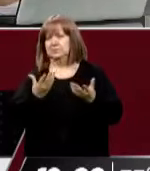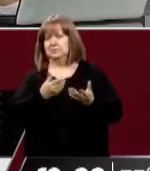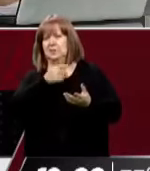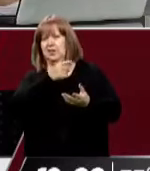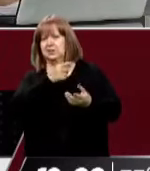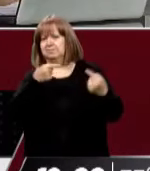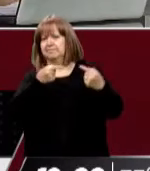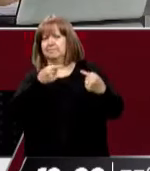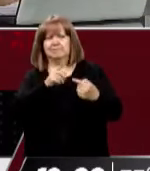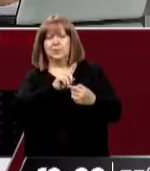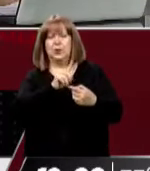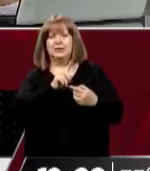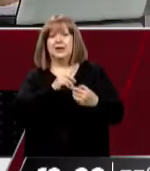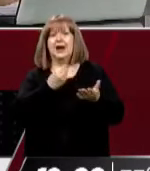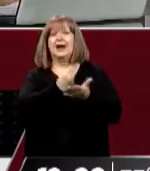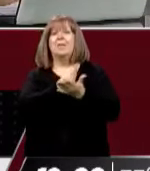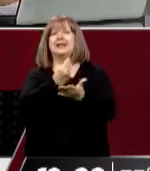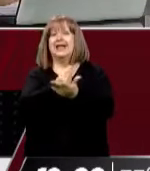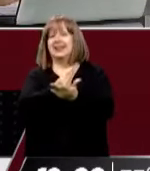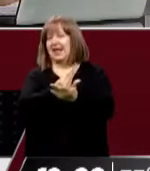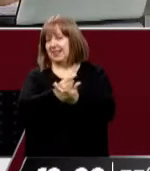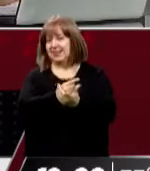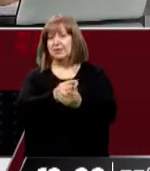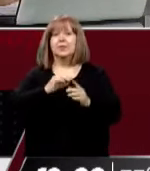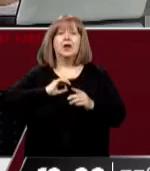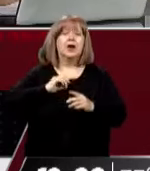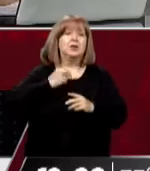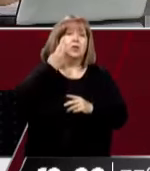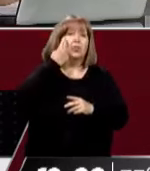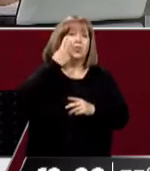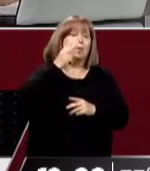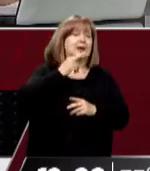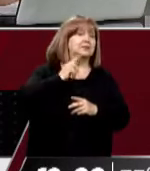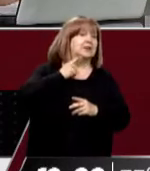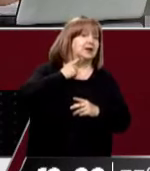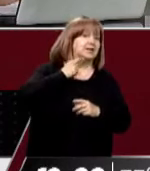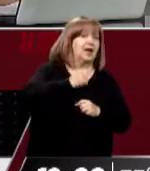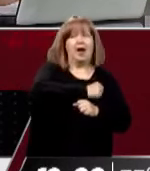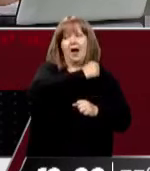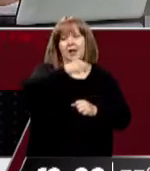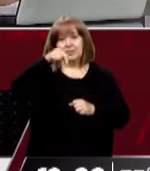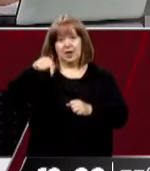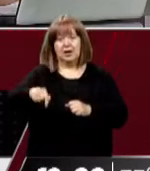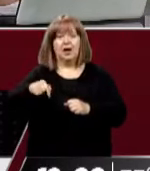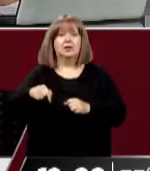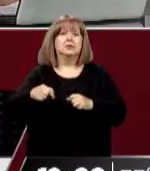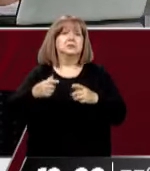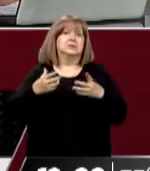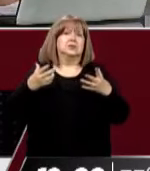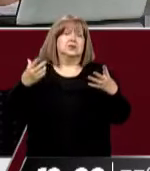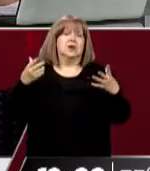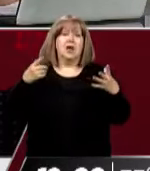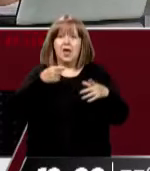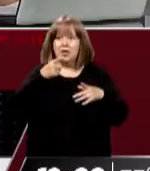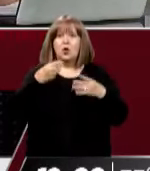Exactamente. Y vamos a recordar que por algunos incidentes dados desde 2013 para acá, varios violentos con quemas de automóviles, quemas